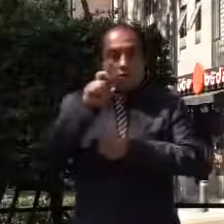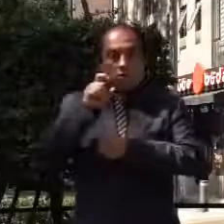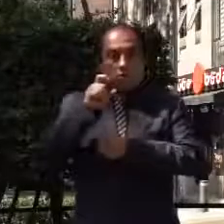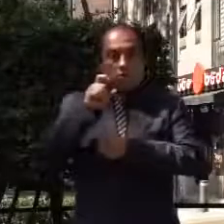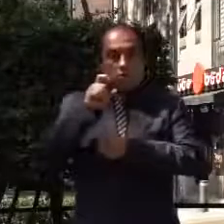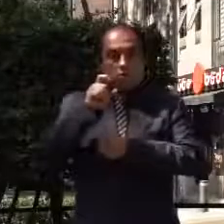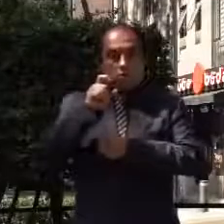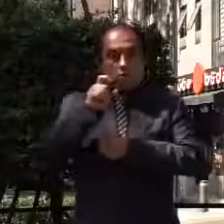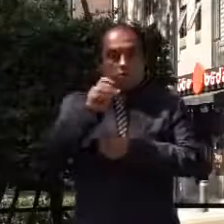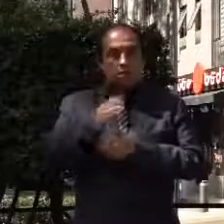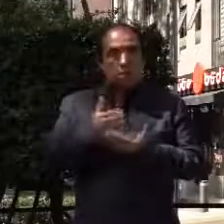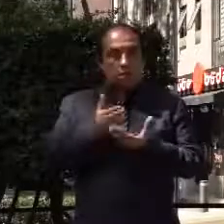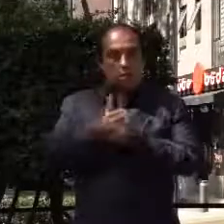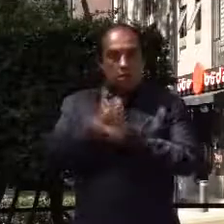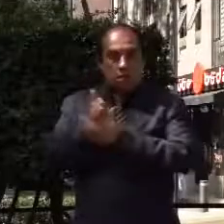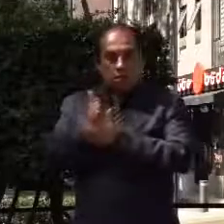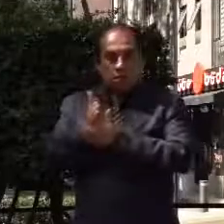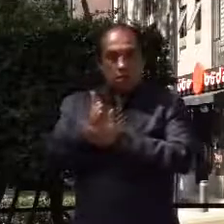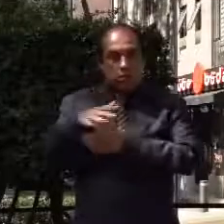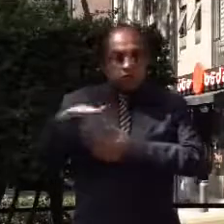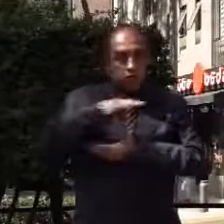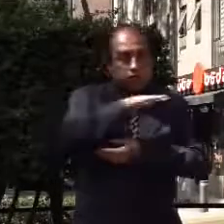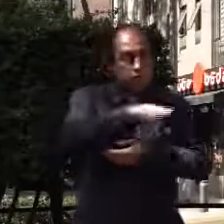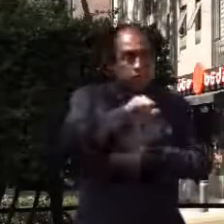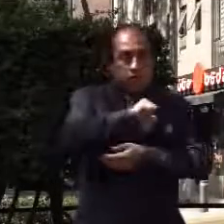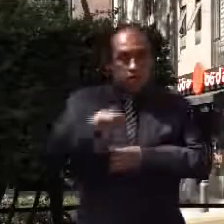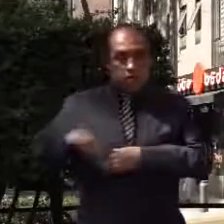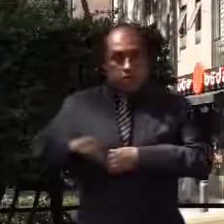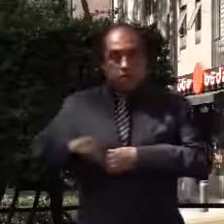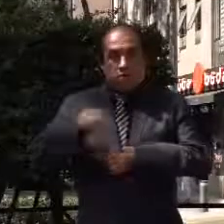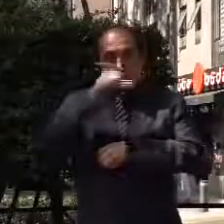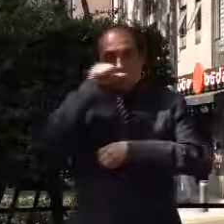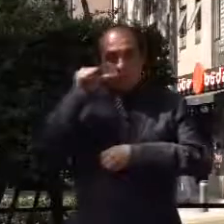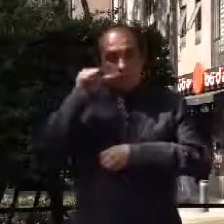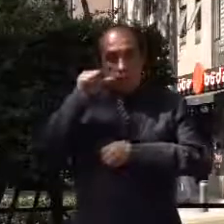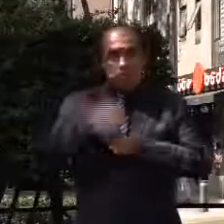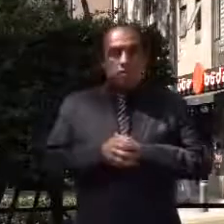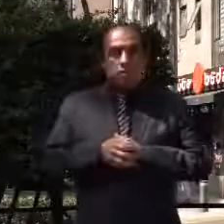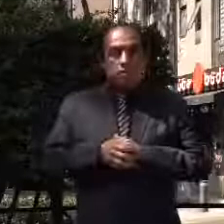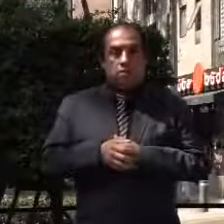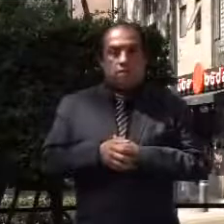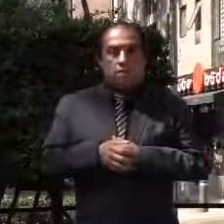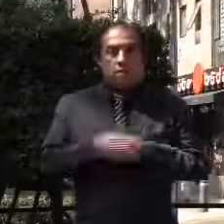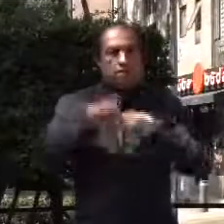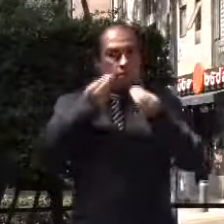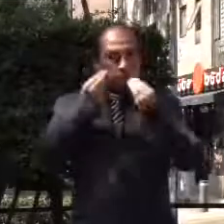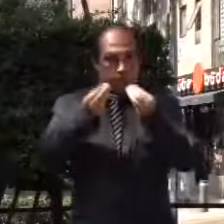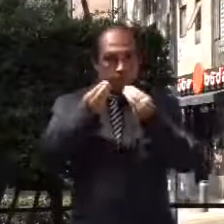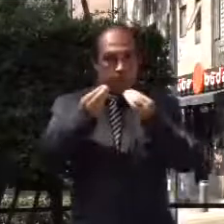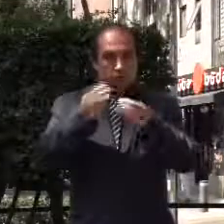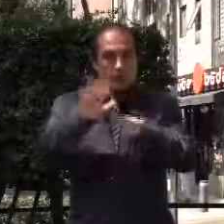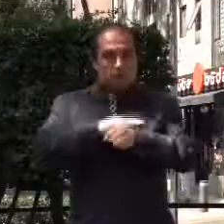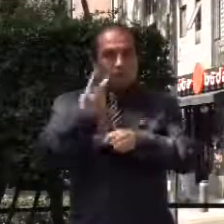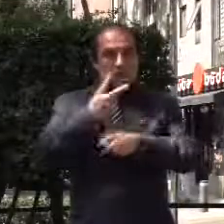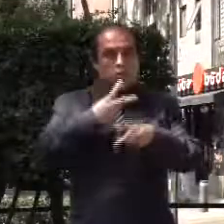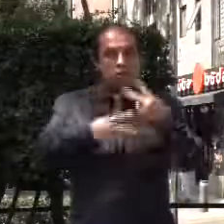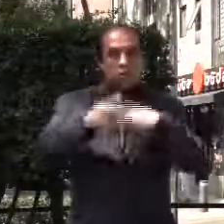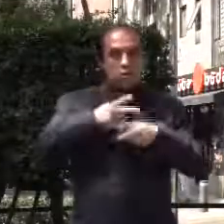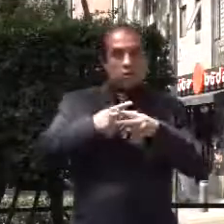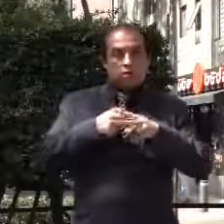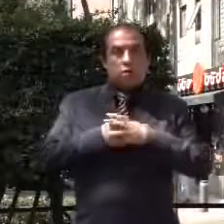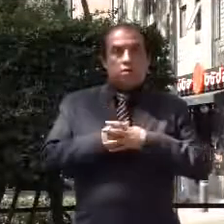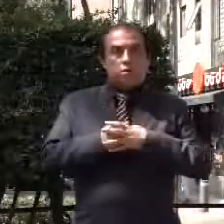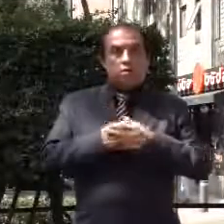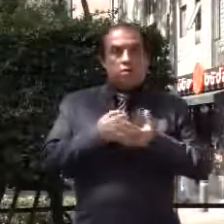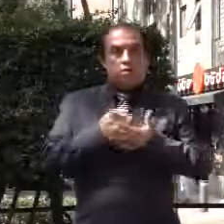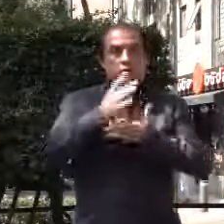pasa por los sectores y por la alcaldía de Benito Juárez es abundante porque proviene de lo que